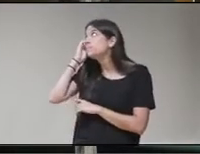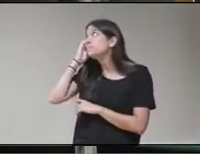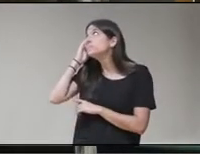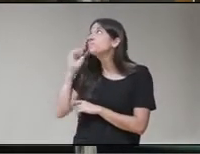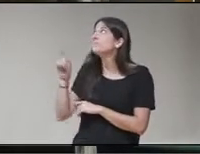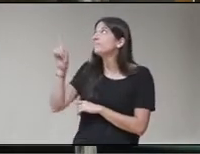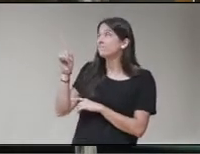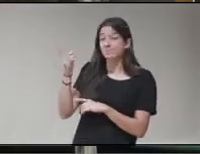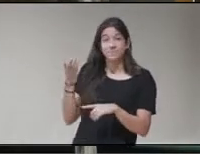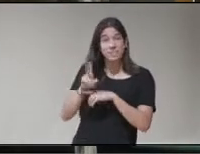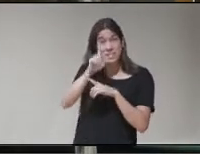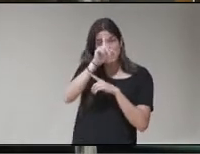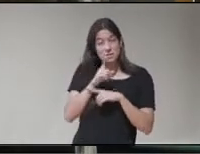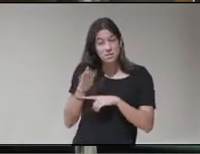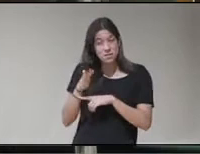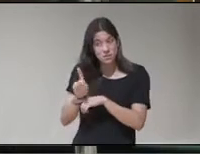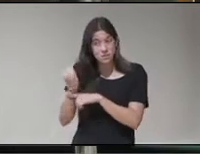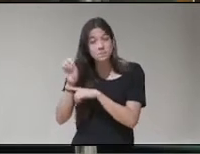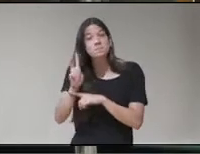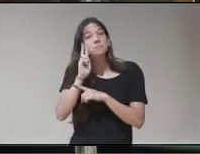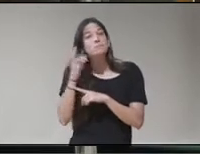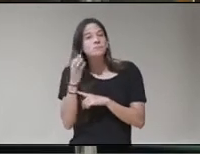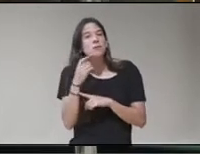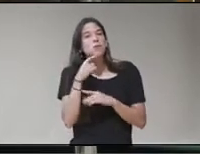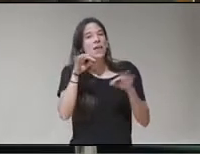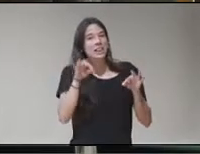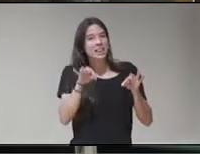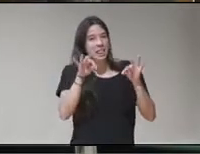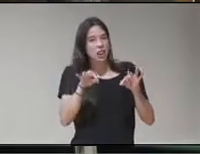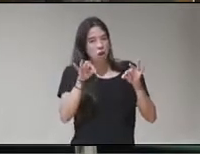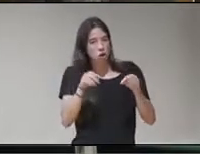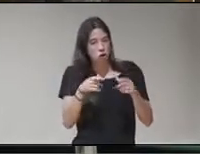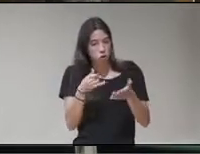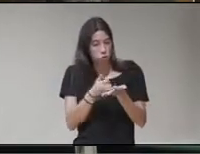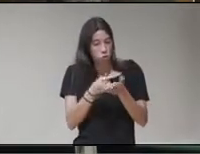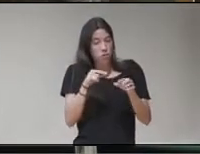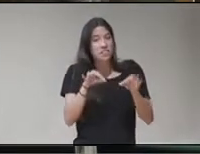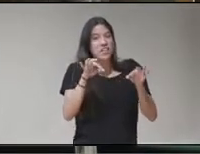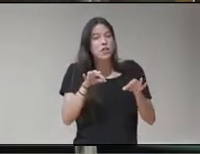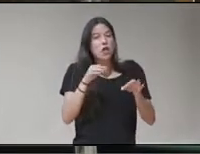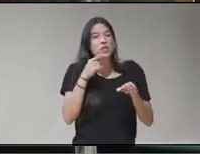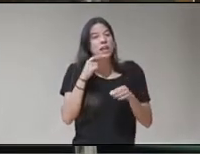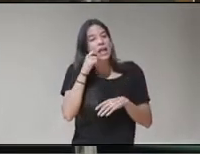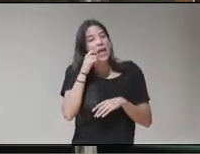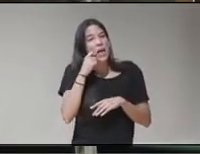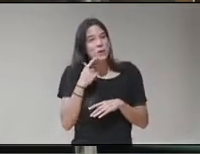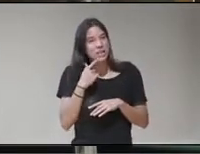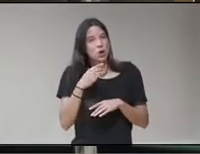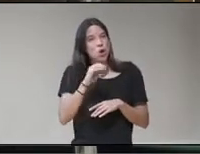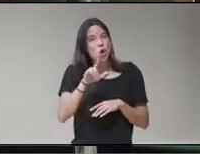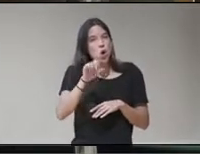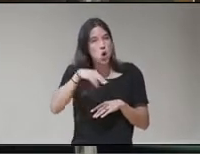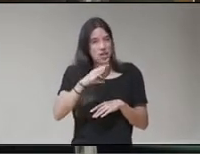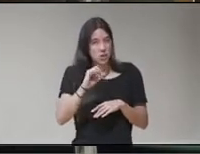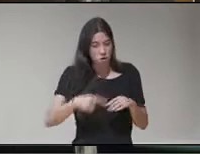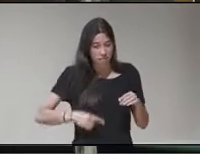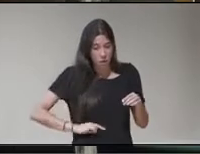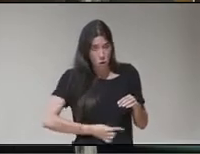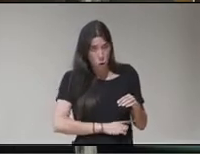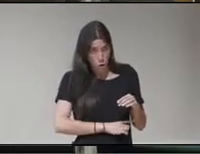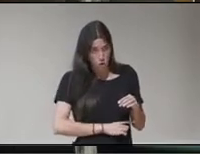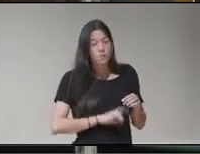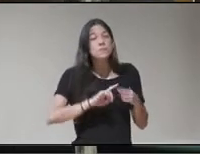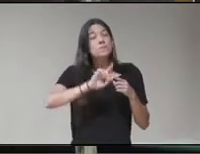aquí lo que tenemos es una tinción de epitelio colónico. Por encima